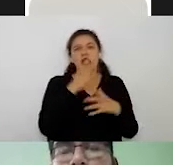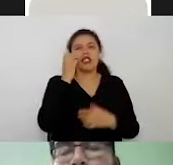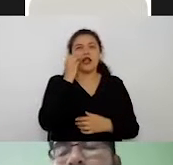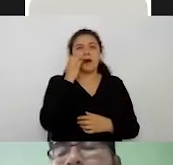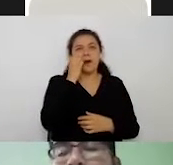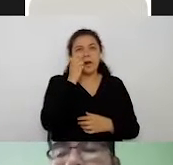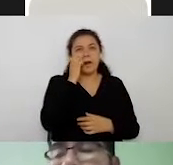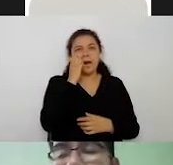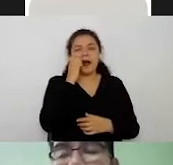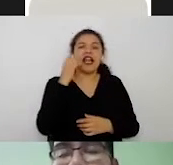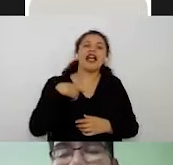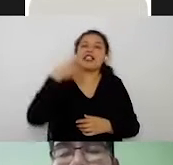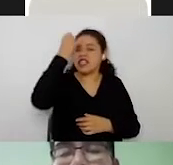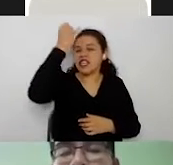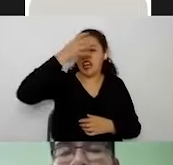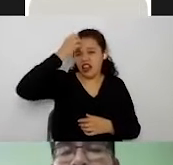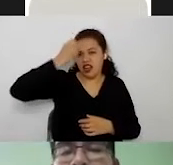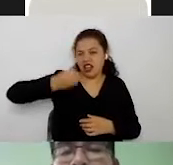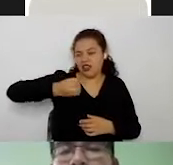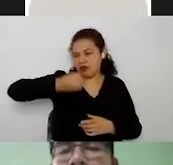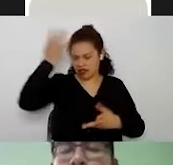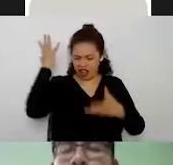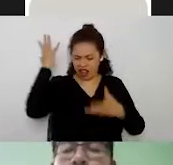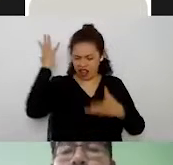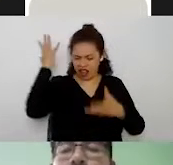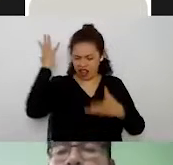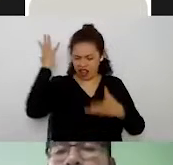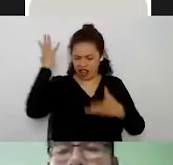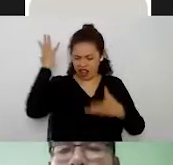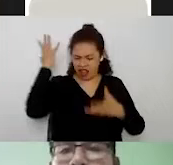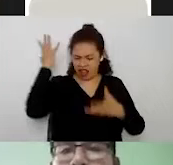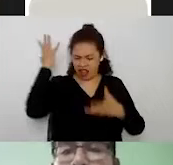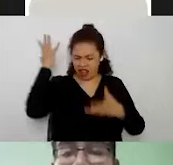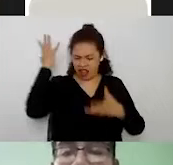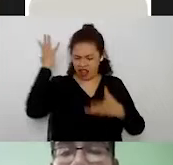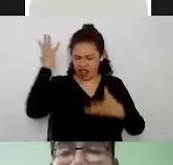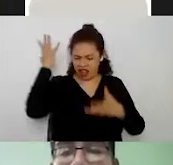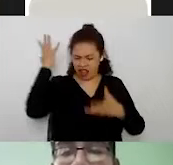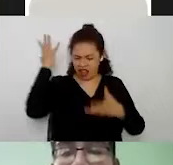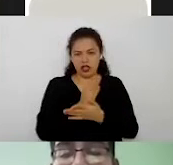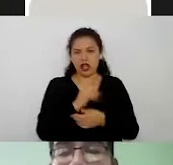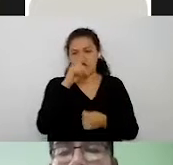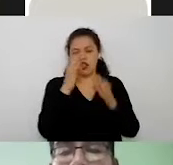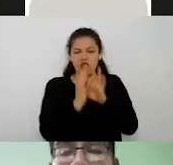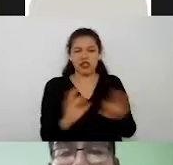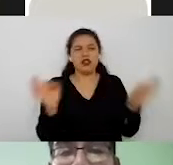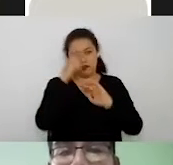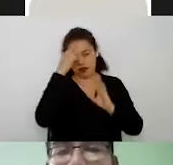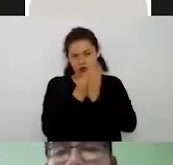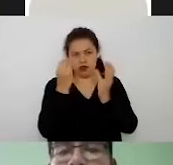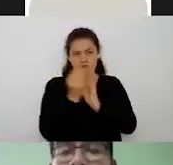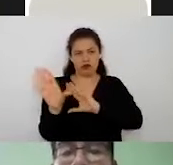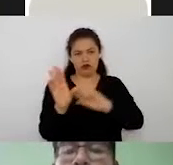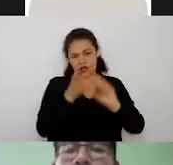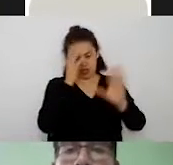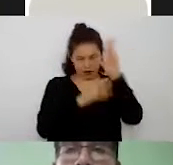se nos van las ideas, no sabemos quizás reaccionar y por eso es importante todo este tipo de capacitaciones, de